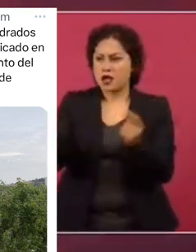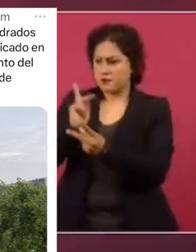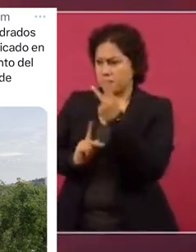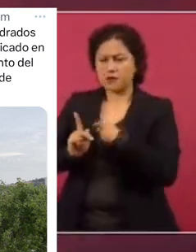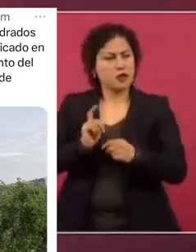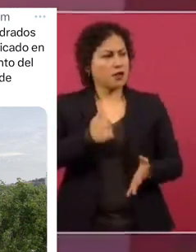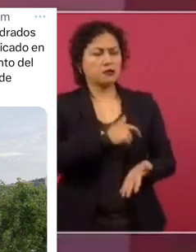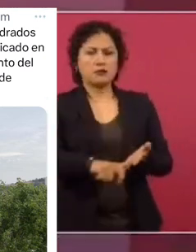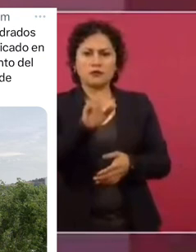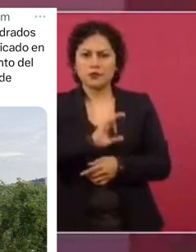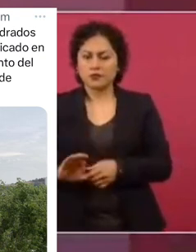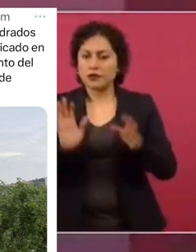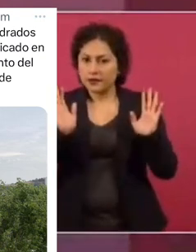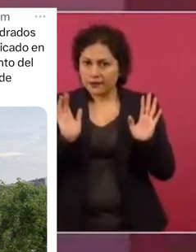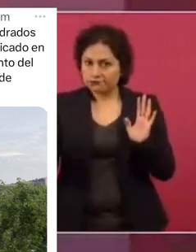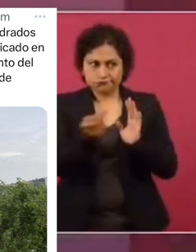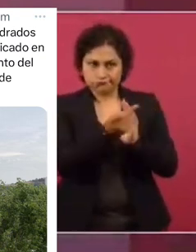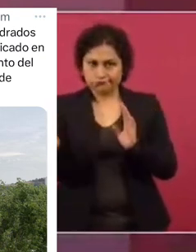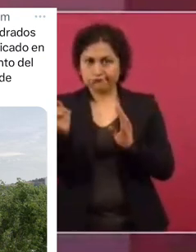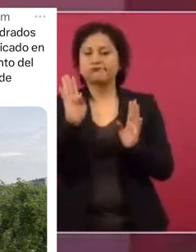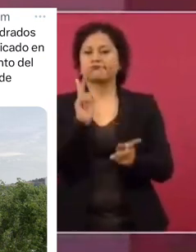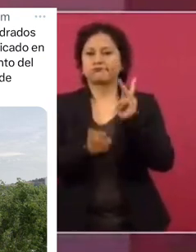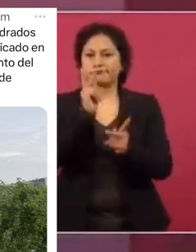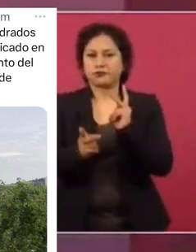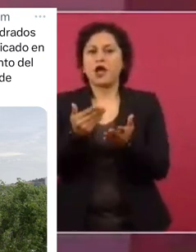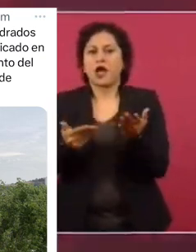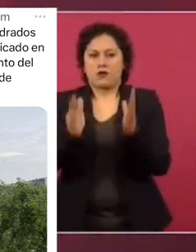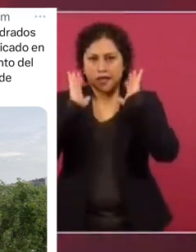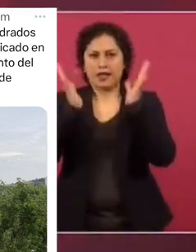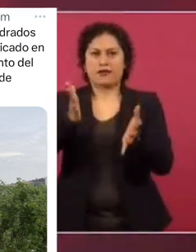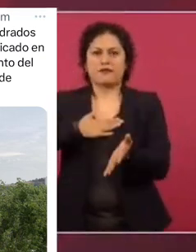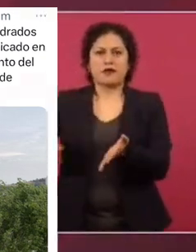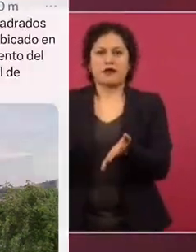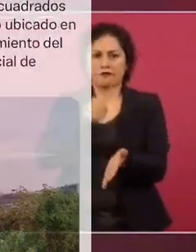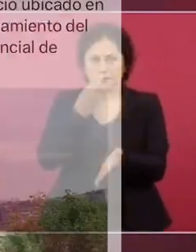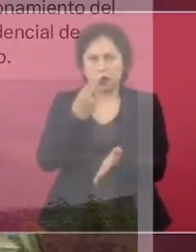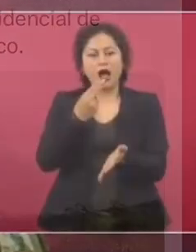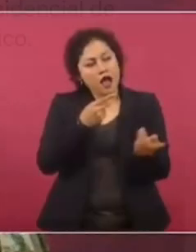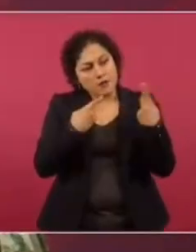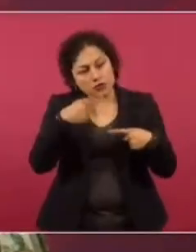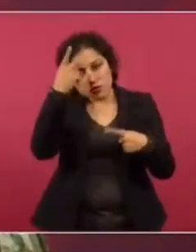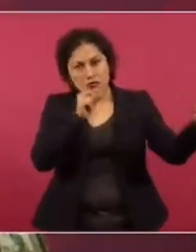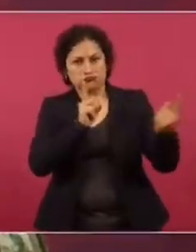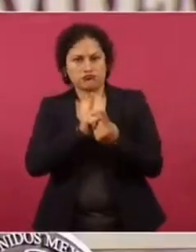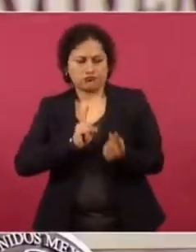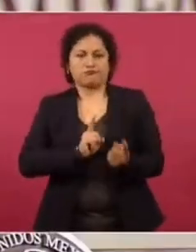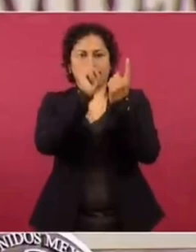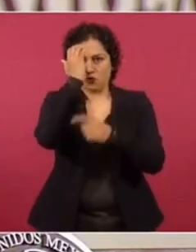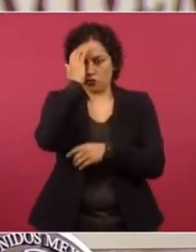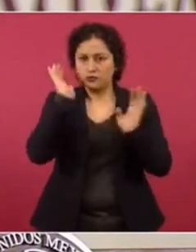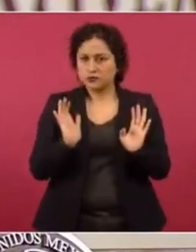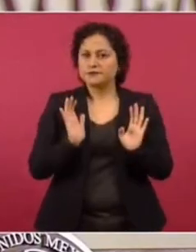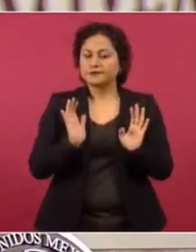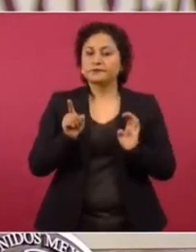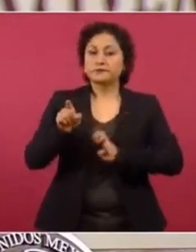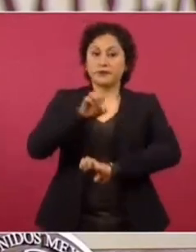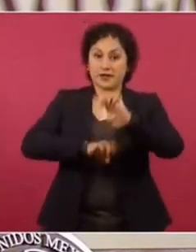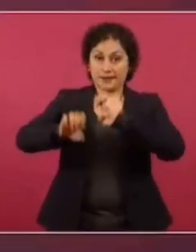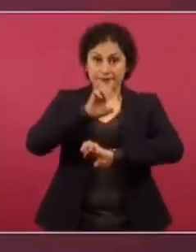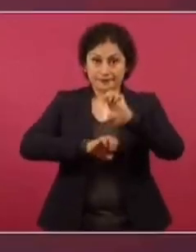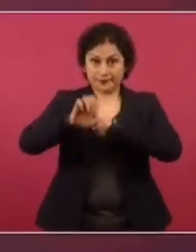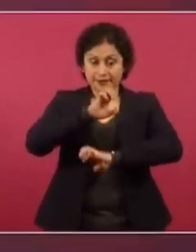hicimos la negociación hasta el día de las eh de firmar las escrituras tuvimos contacto con la persona la empresa